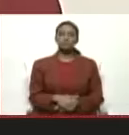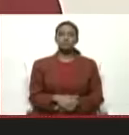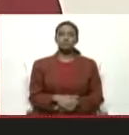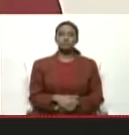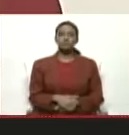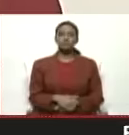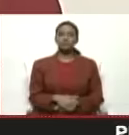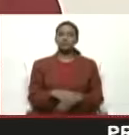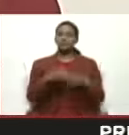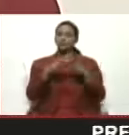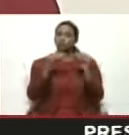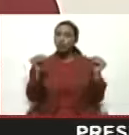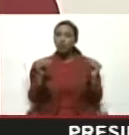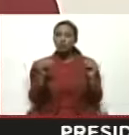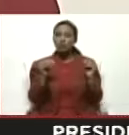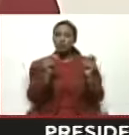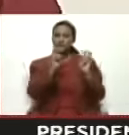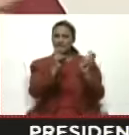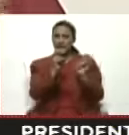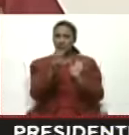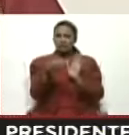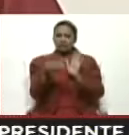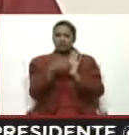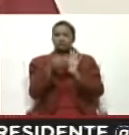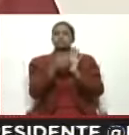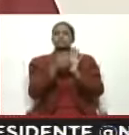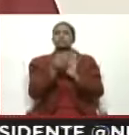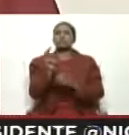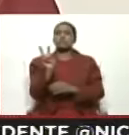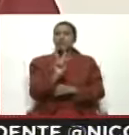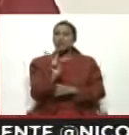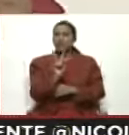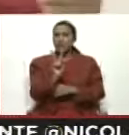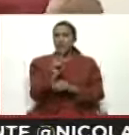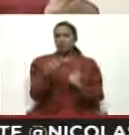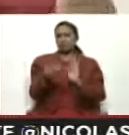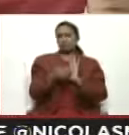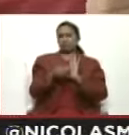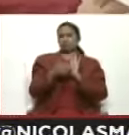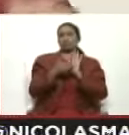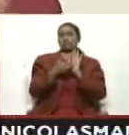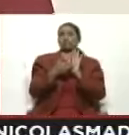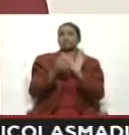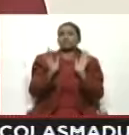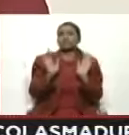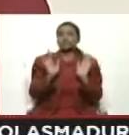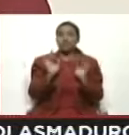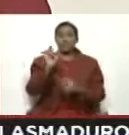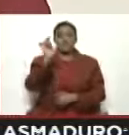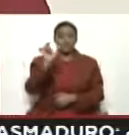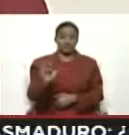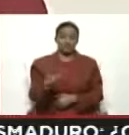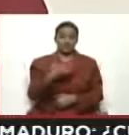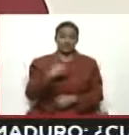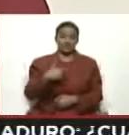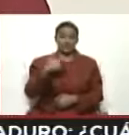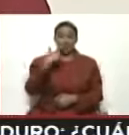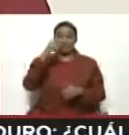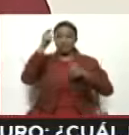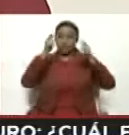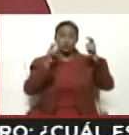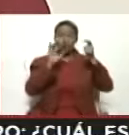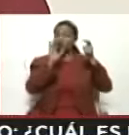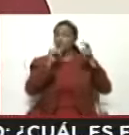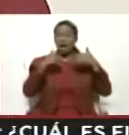todos estos ataques al país, desde prácticamente, bueno, él desde que asumió no tenía un día de descanso, un día libre no lo ha